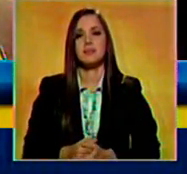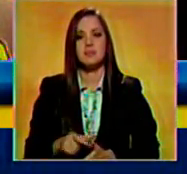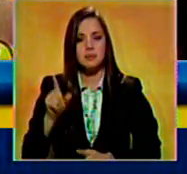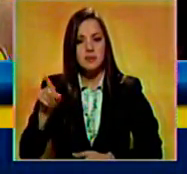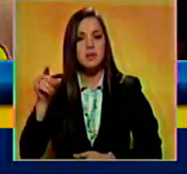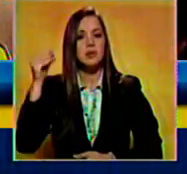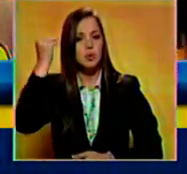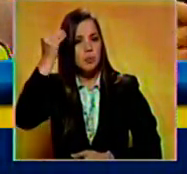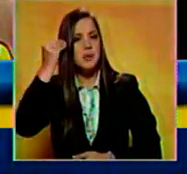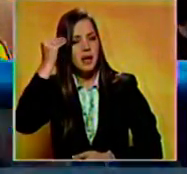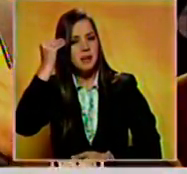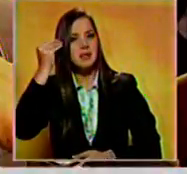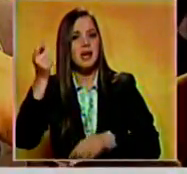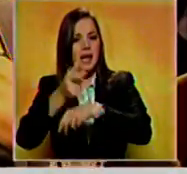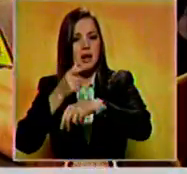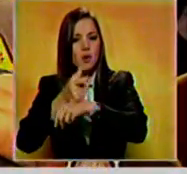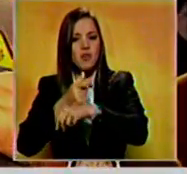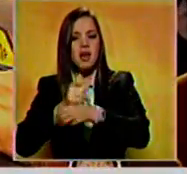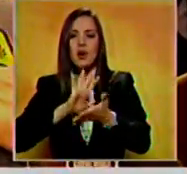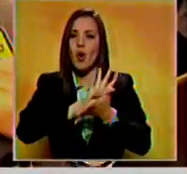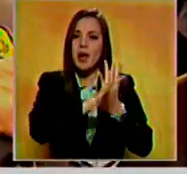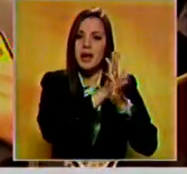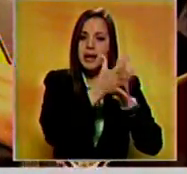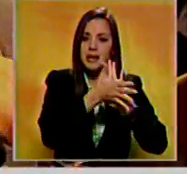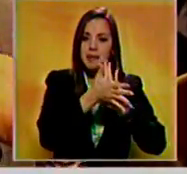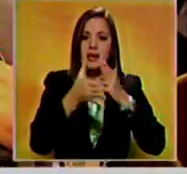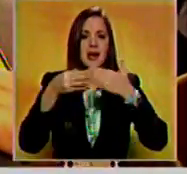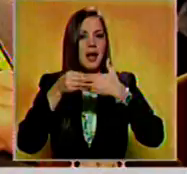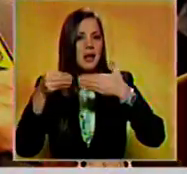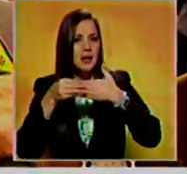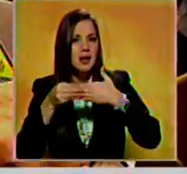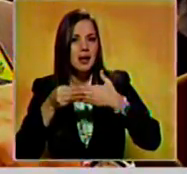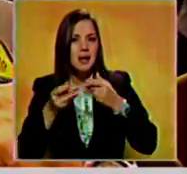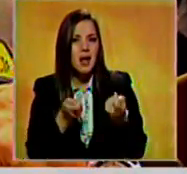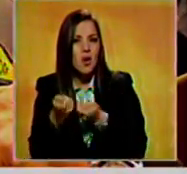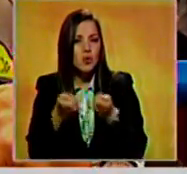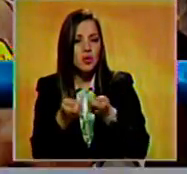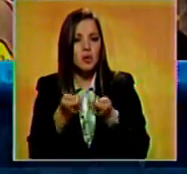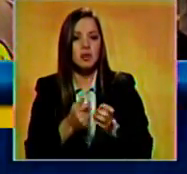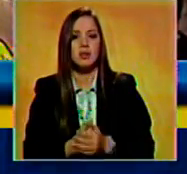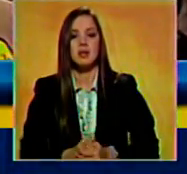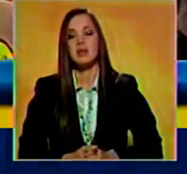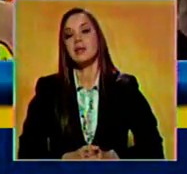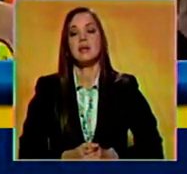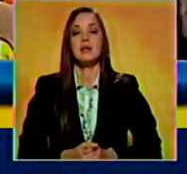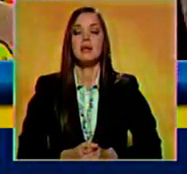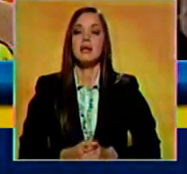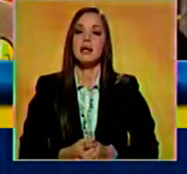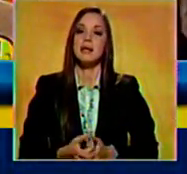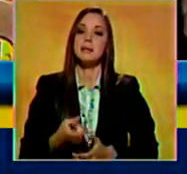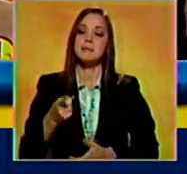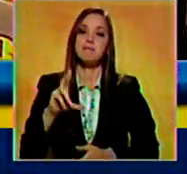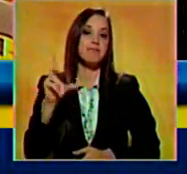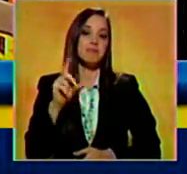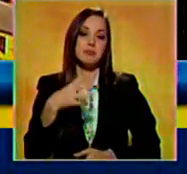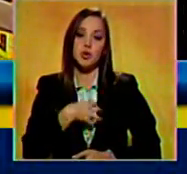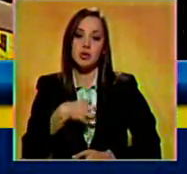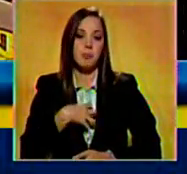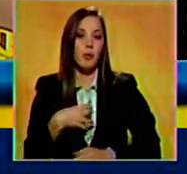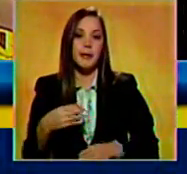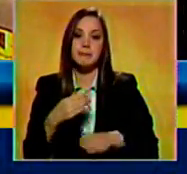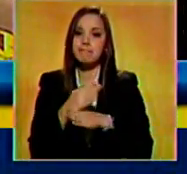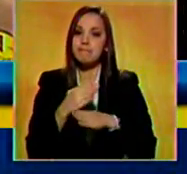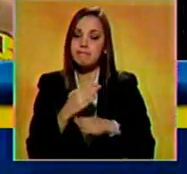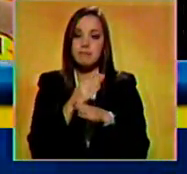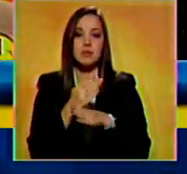tenga que recurrir a levantar los controles de cambio por la situación de desabastecimiento. Es inevitable porque